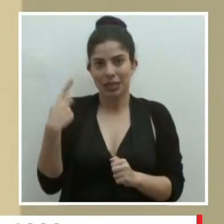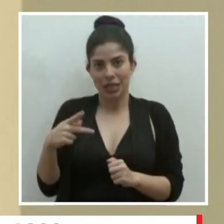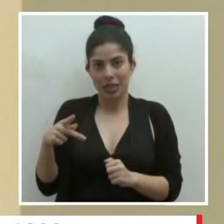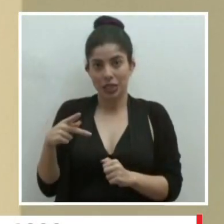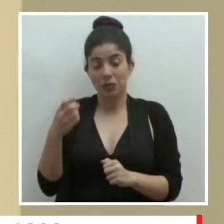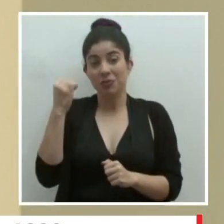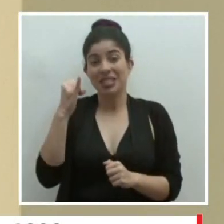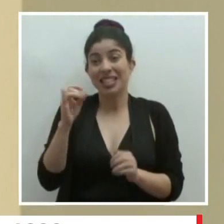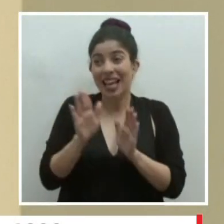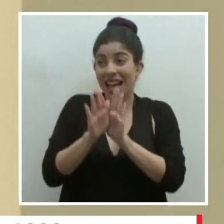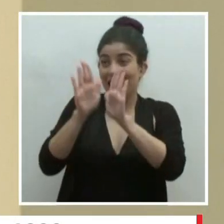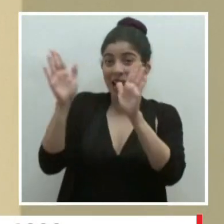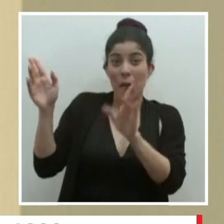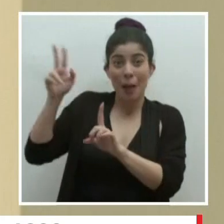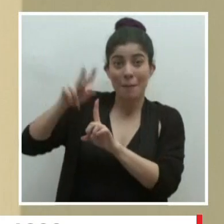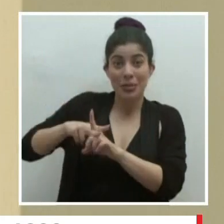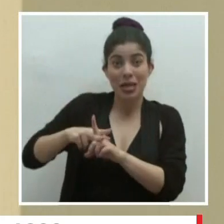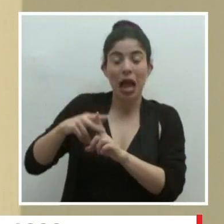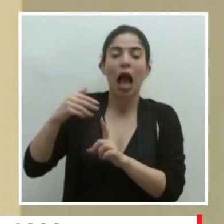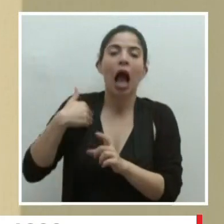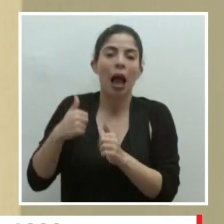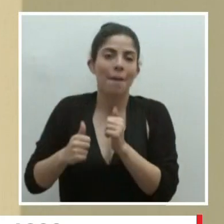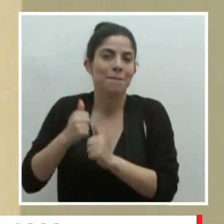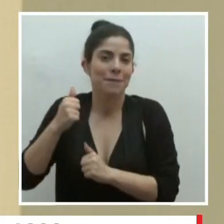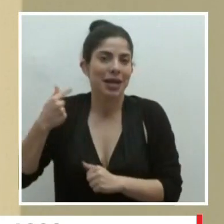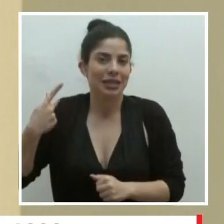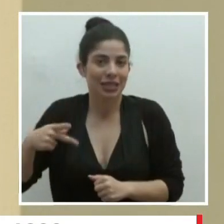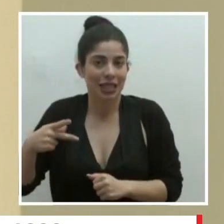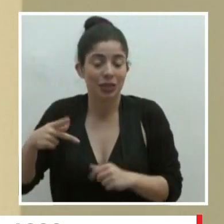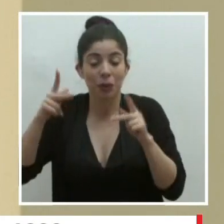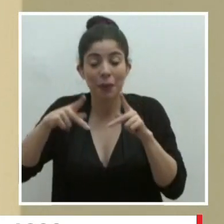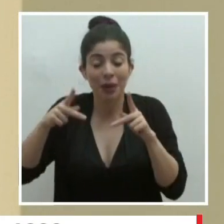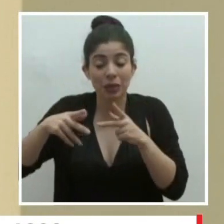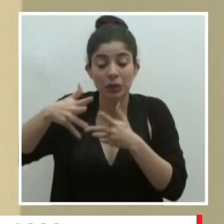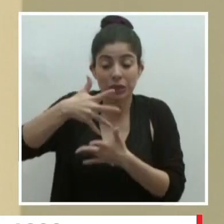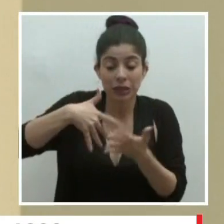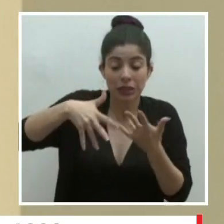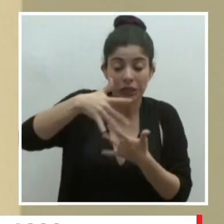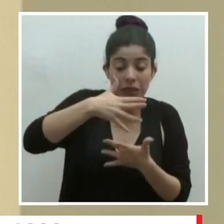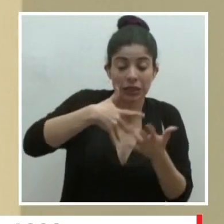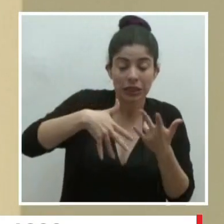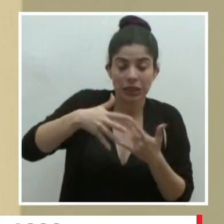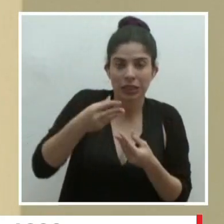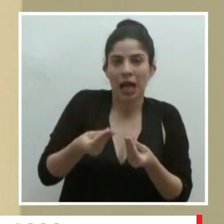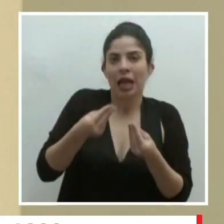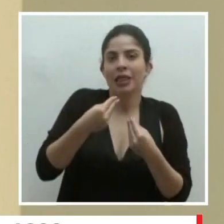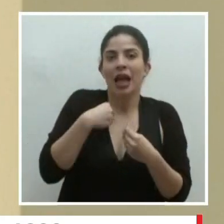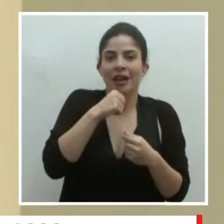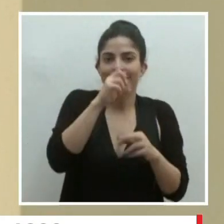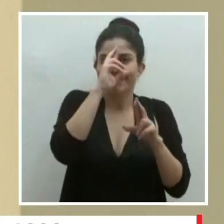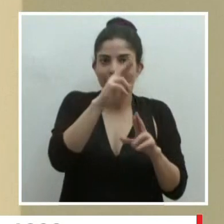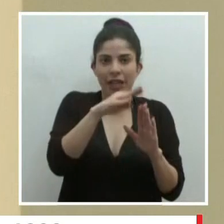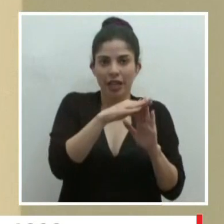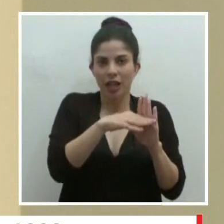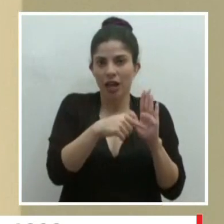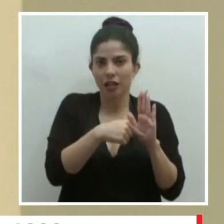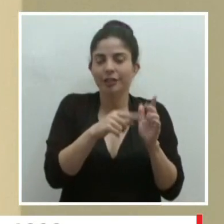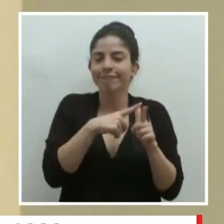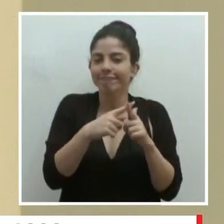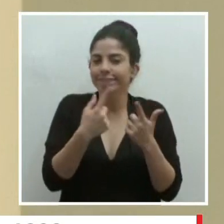de manera generalizada, existe un riesgo mayor de que la frecuencia de intercambio lleve a un riesgo de no cumplir con todas las medidas de su uso. Entonces también